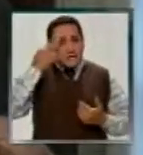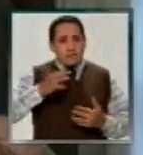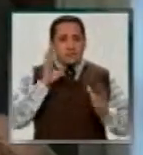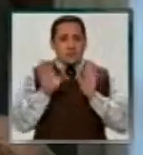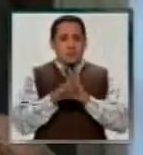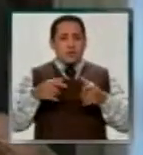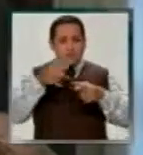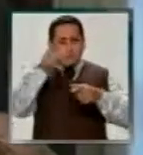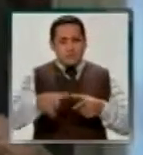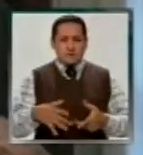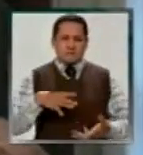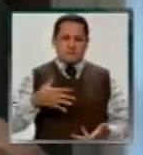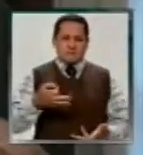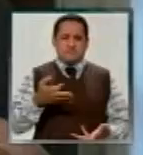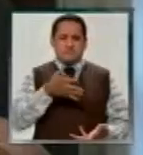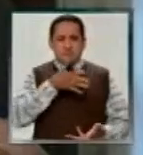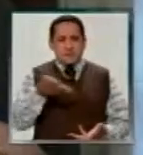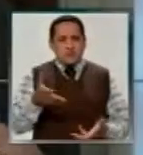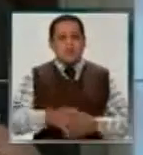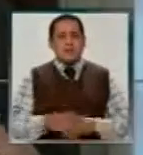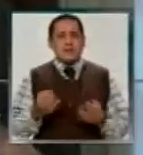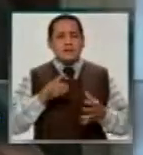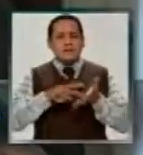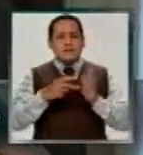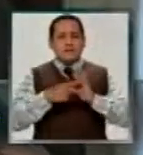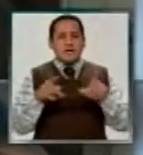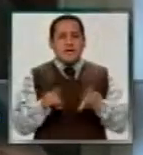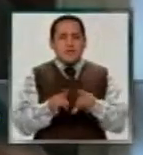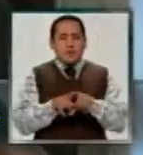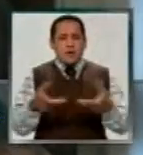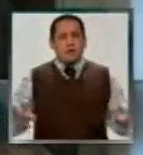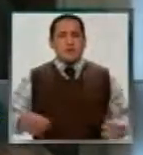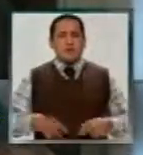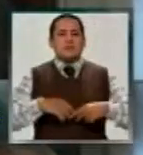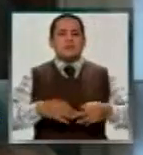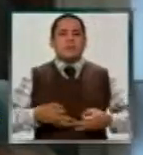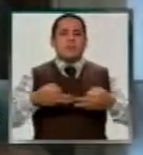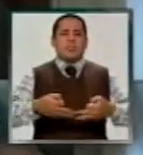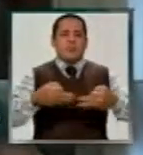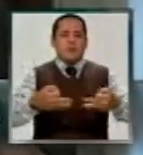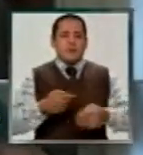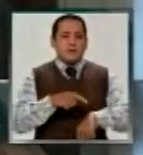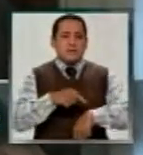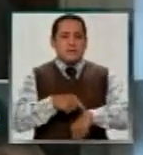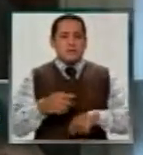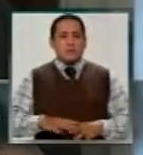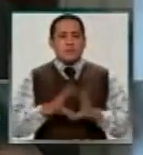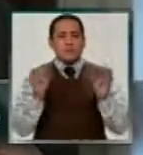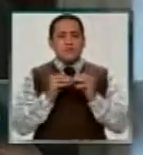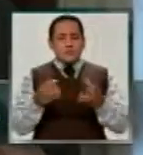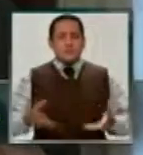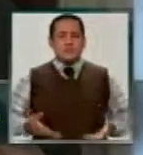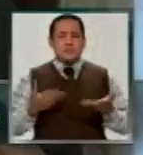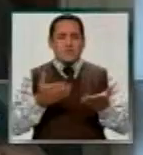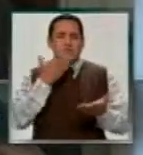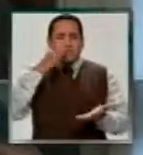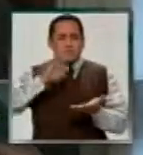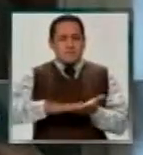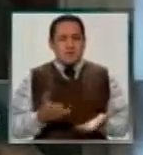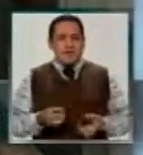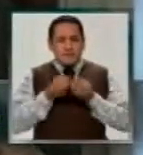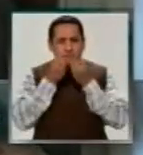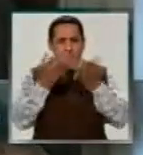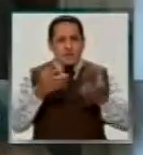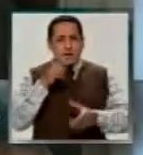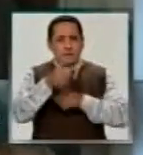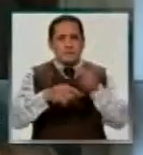de de actitudes de los dirigentes lo único que hacen es dilatar eh los plazos y por otro lado dan un pésimo mensaje a la población de